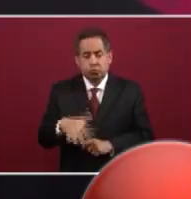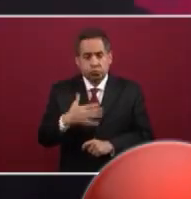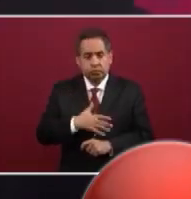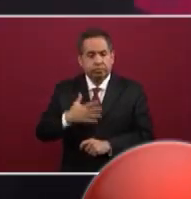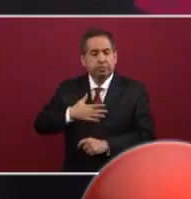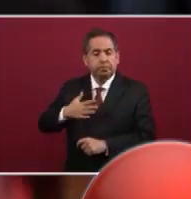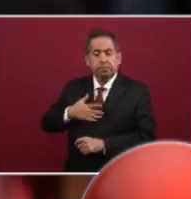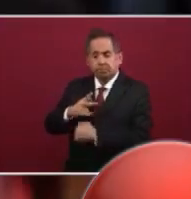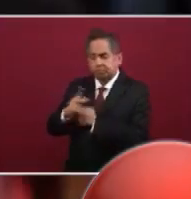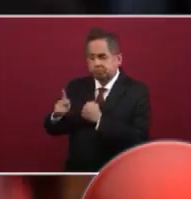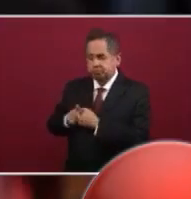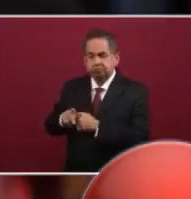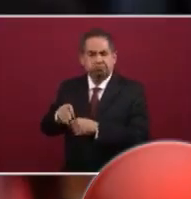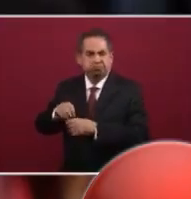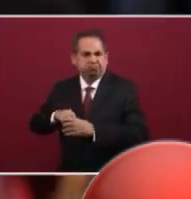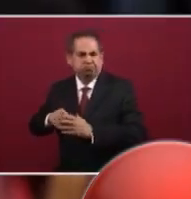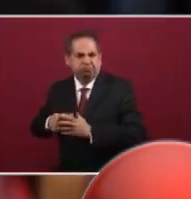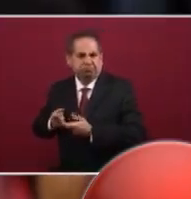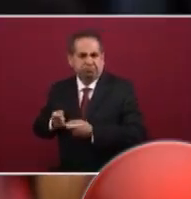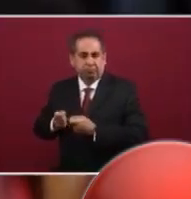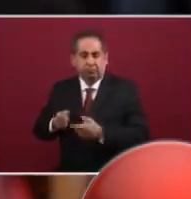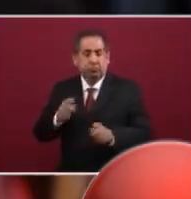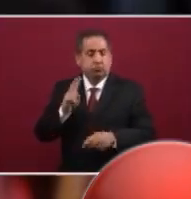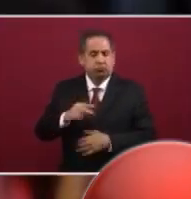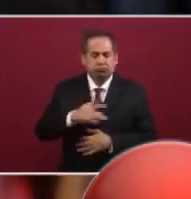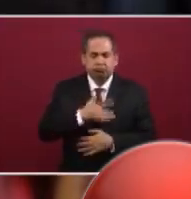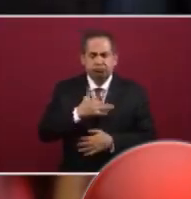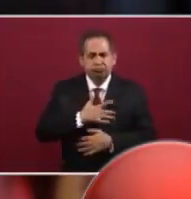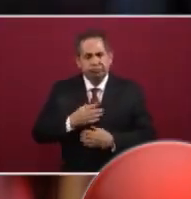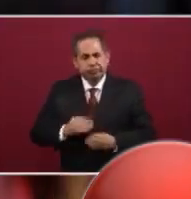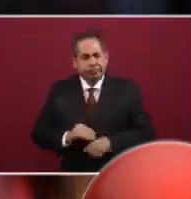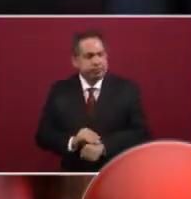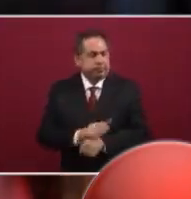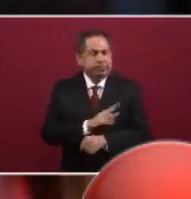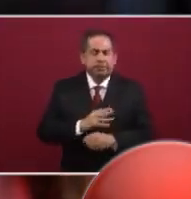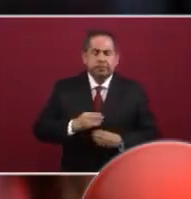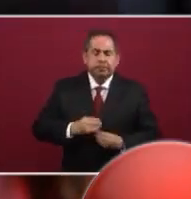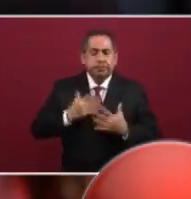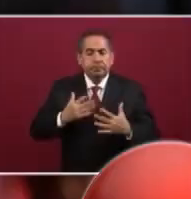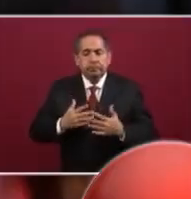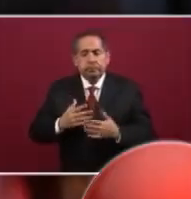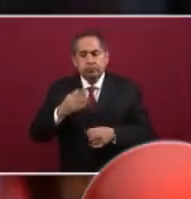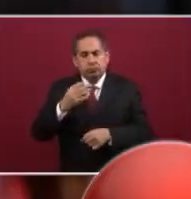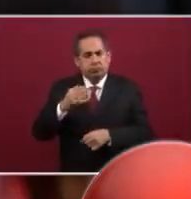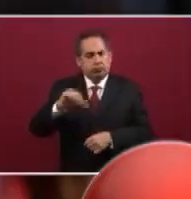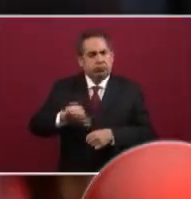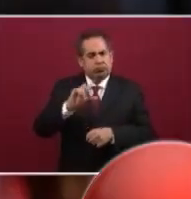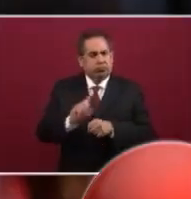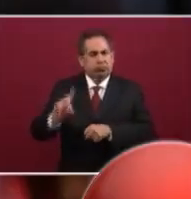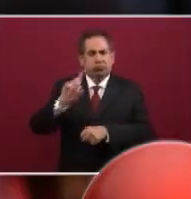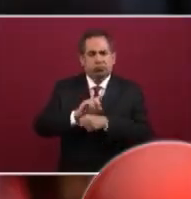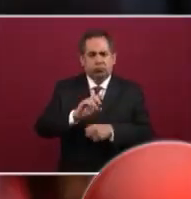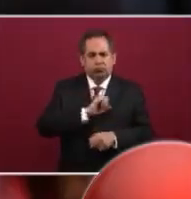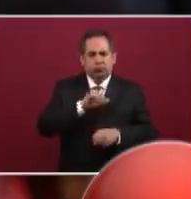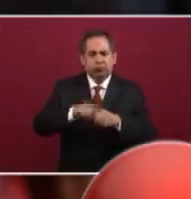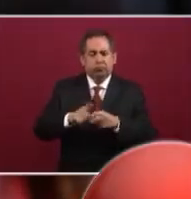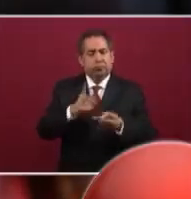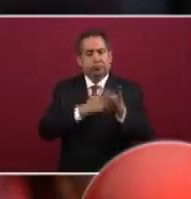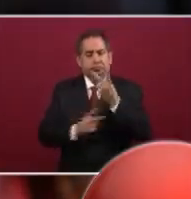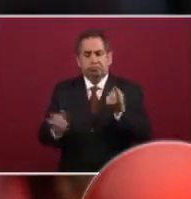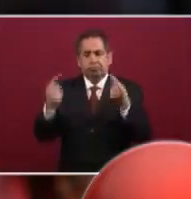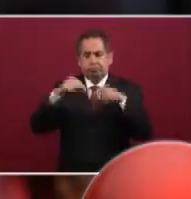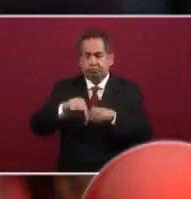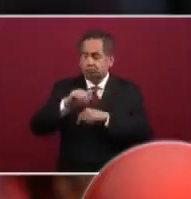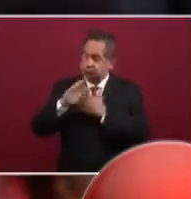Yo me siento emocionado, me siento tranquilo, porque hoy día fue un día muy especial. Venía aquí a la